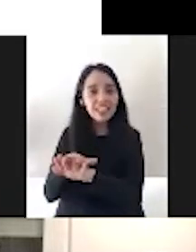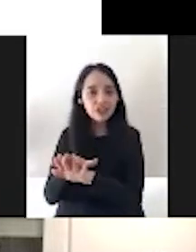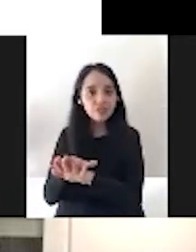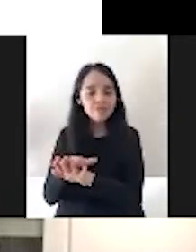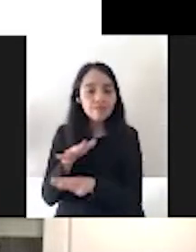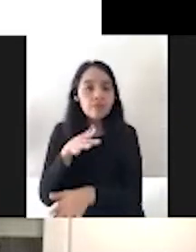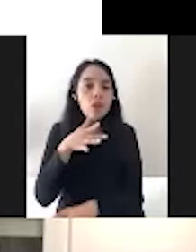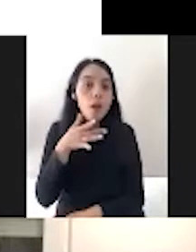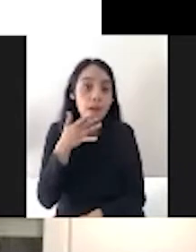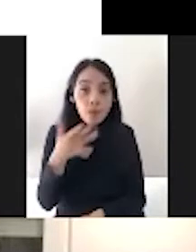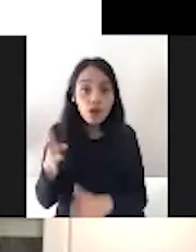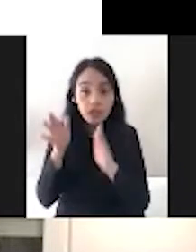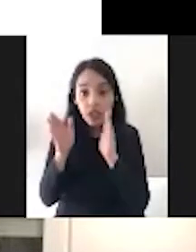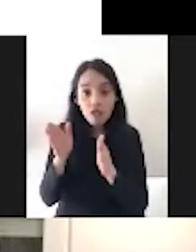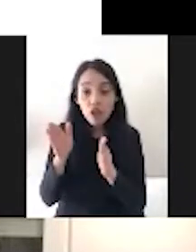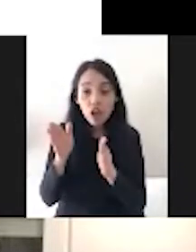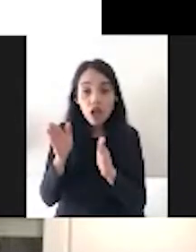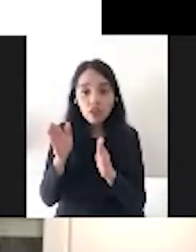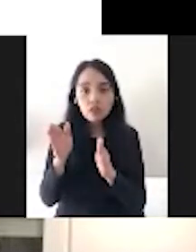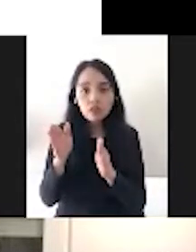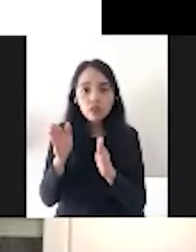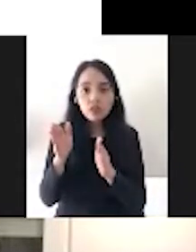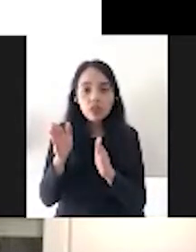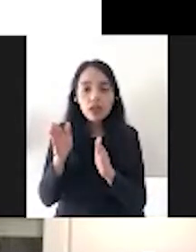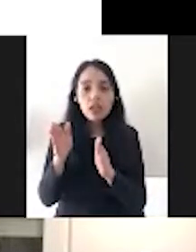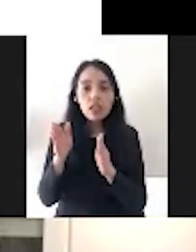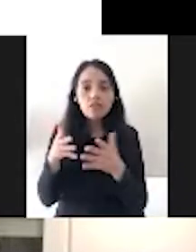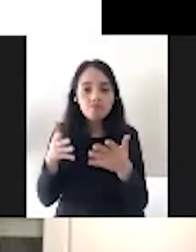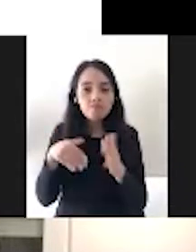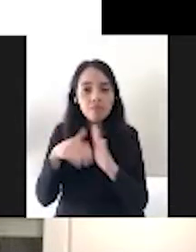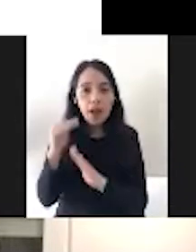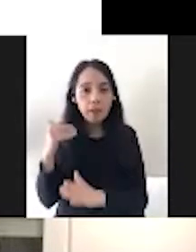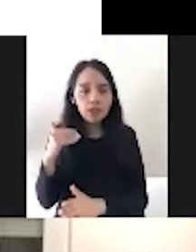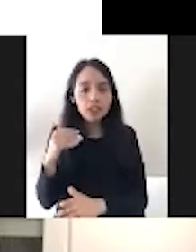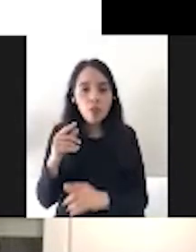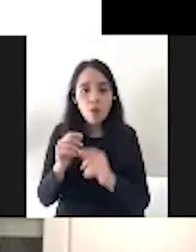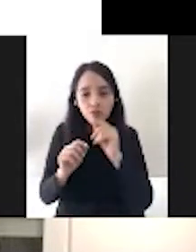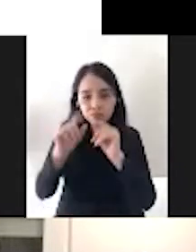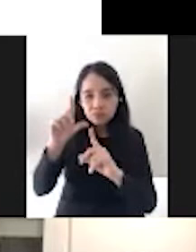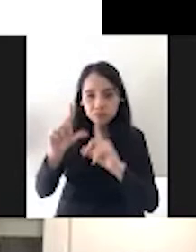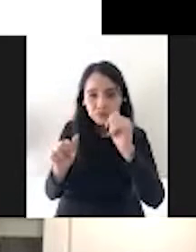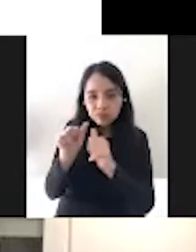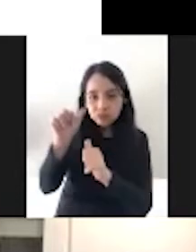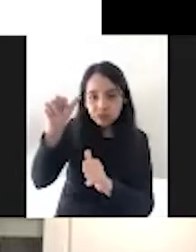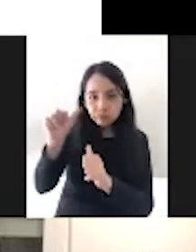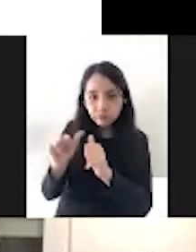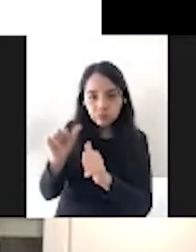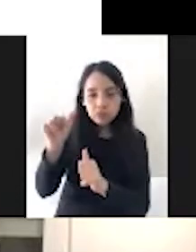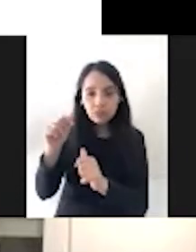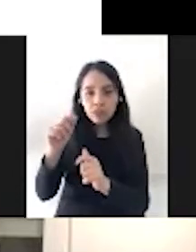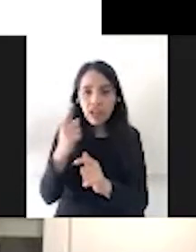centrado está centrado o le da énfasis en lo psicométrico, en los tratamientos individual, en